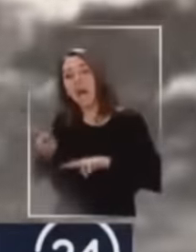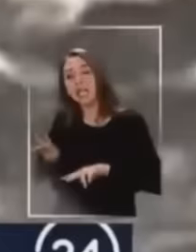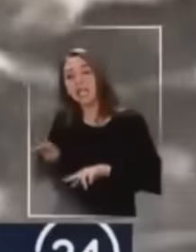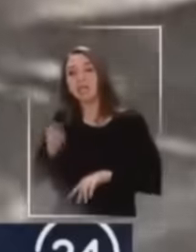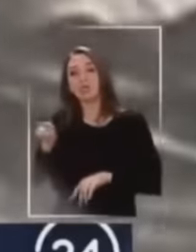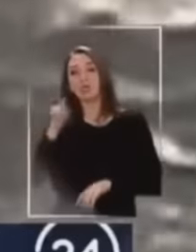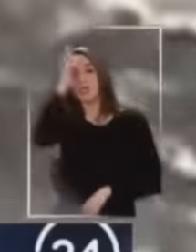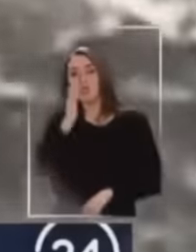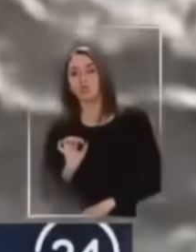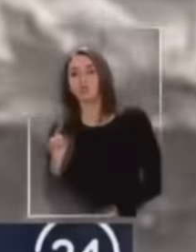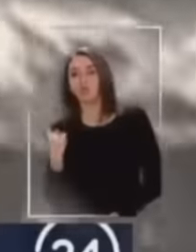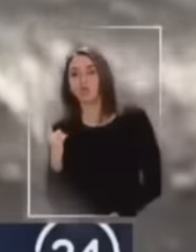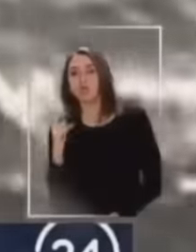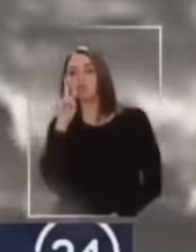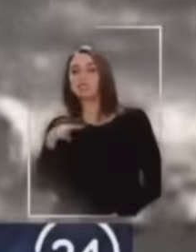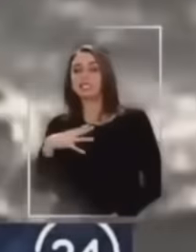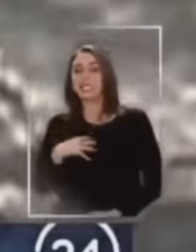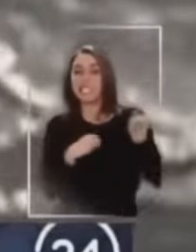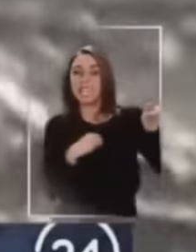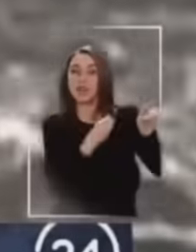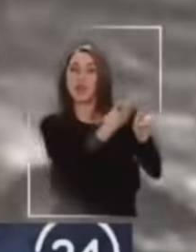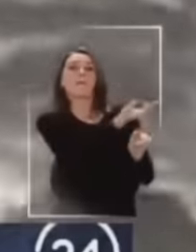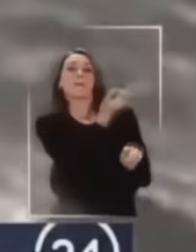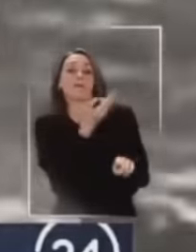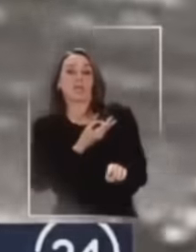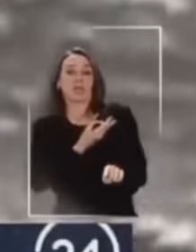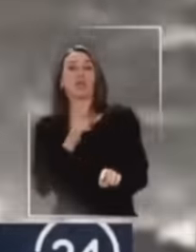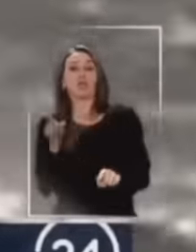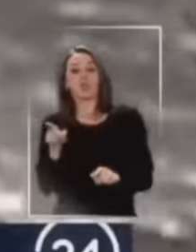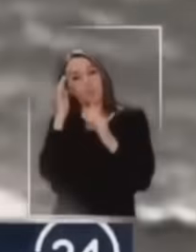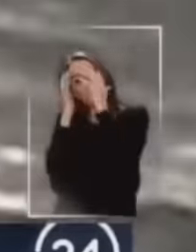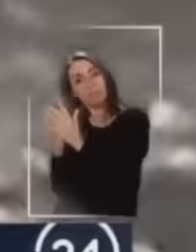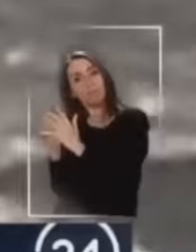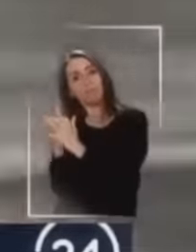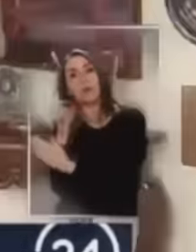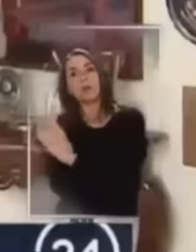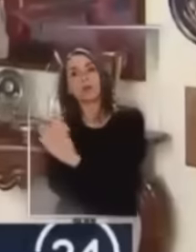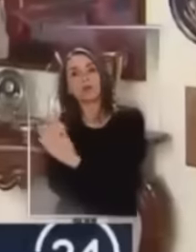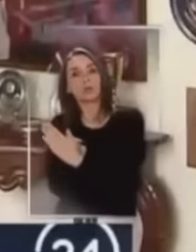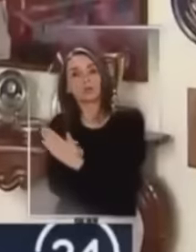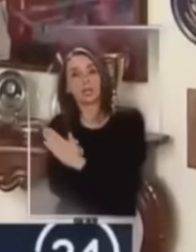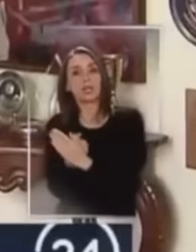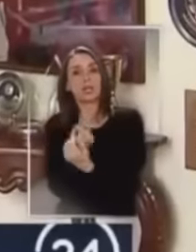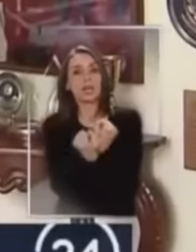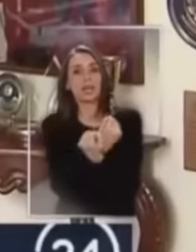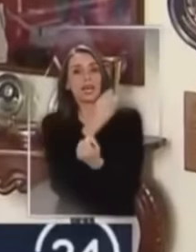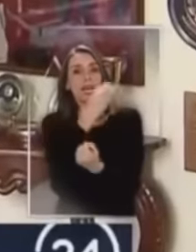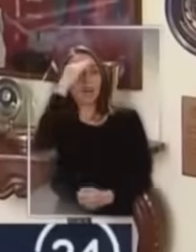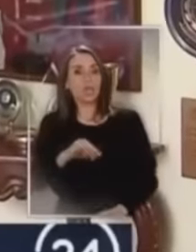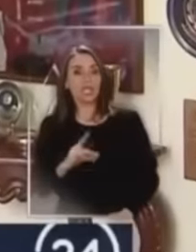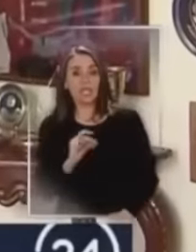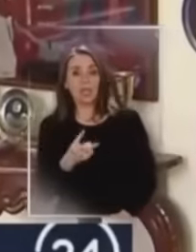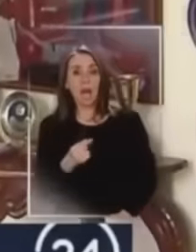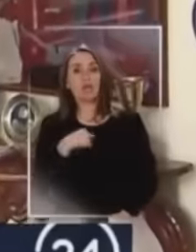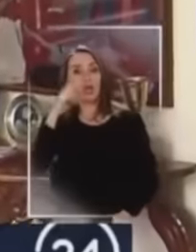es un funcionario soltero, sin hijo. Me dice, tú tienes por quién más que luchar. El carabinero Hidalgo, recuerdo